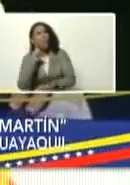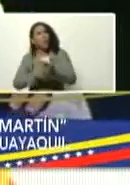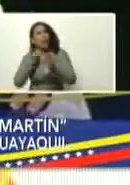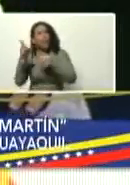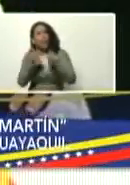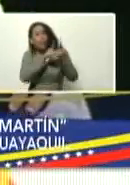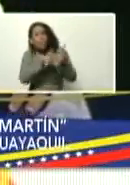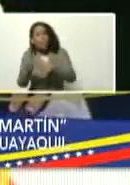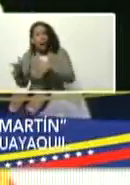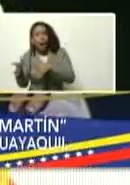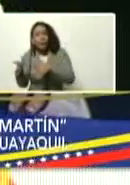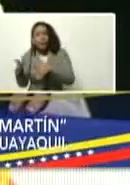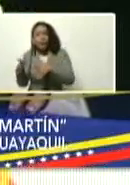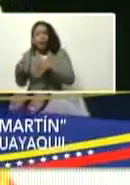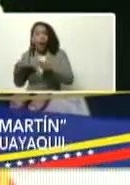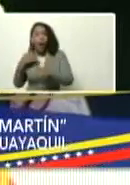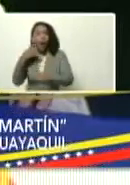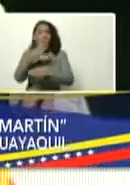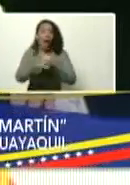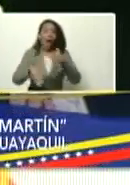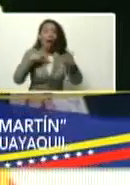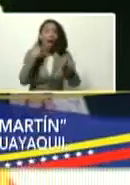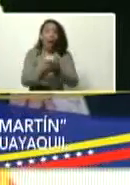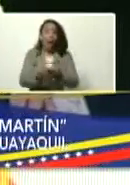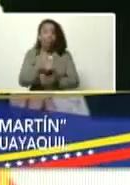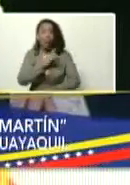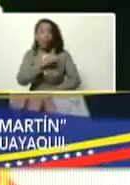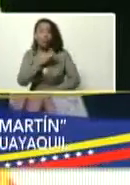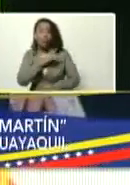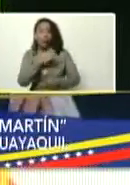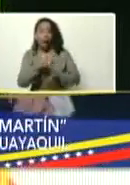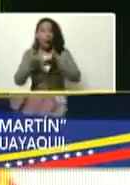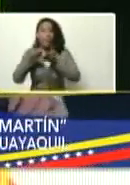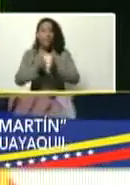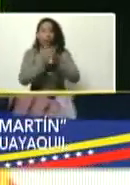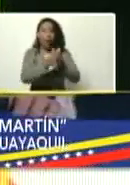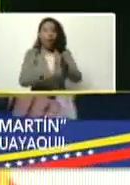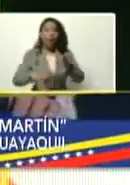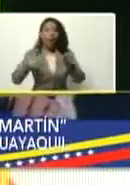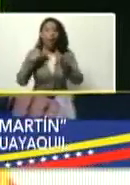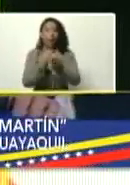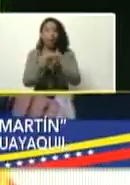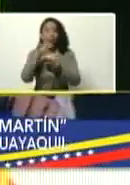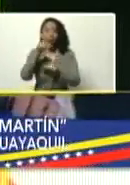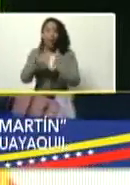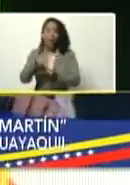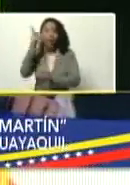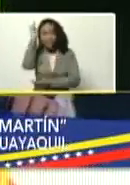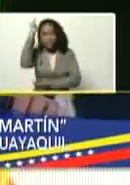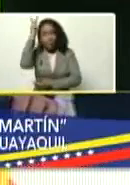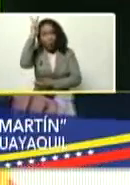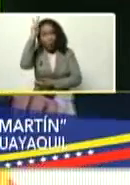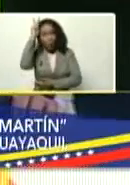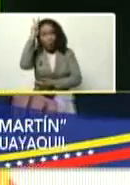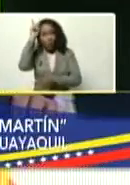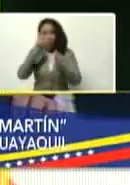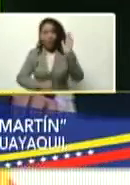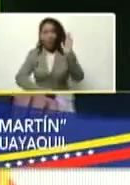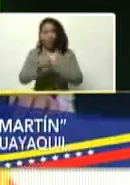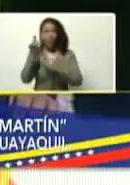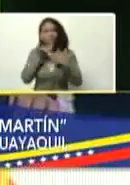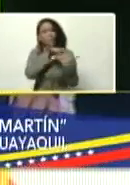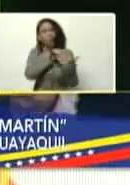que era cruzar a Chile, embarcarse en Valparaíso y llegar al Perú y desarrollar la